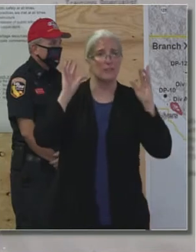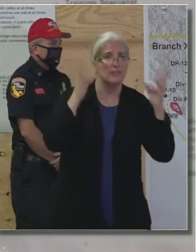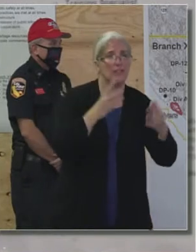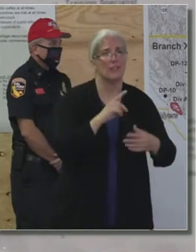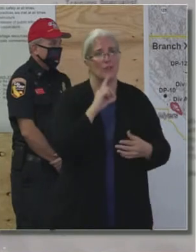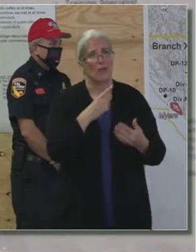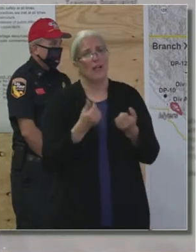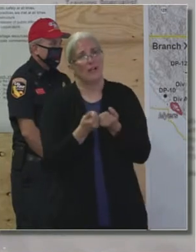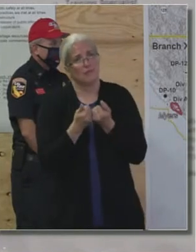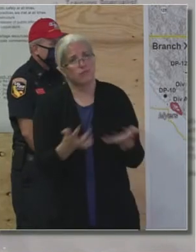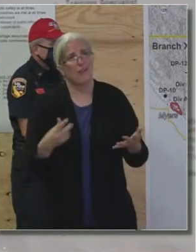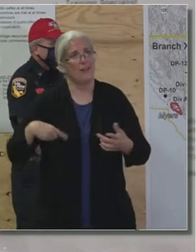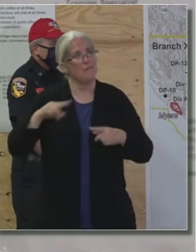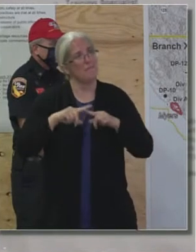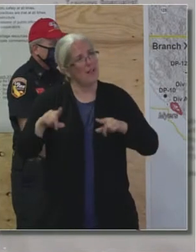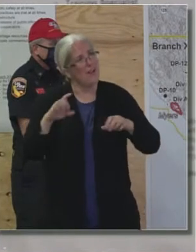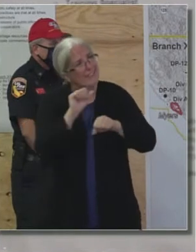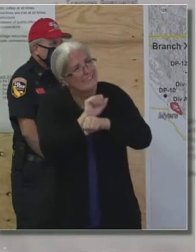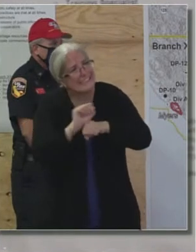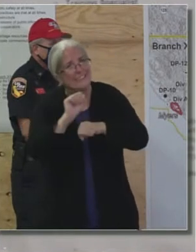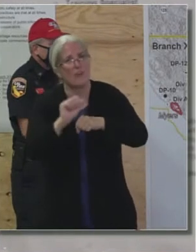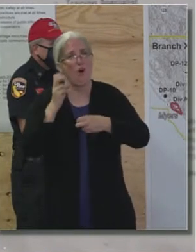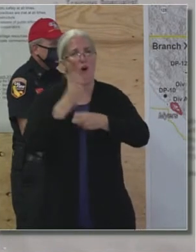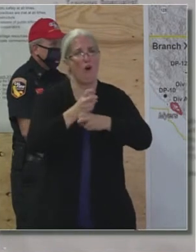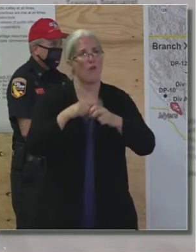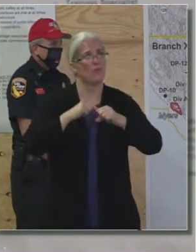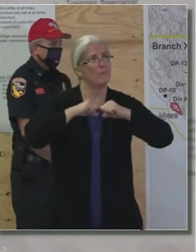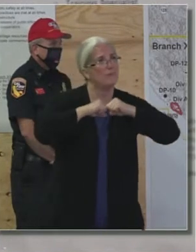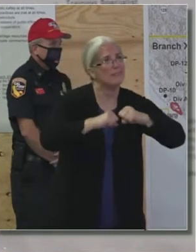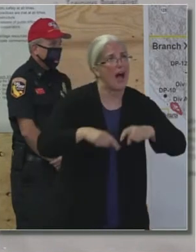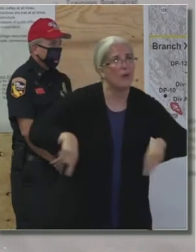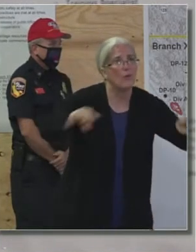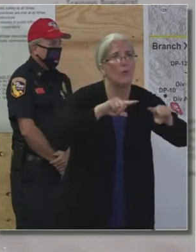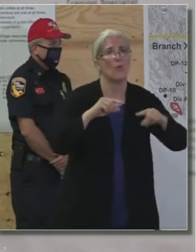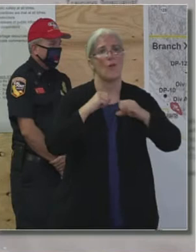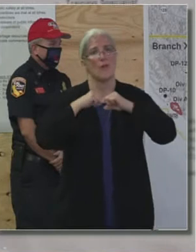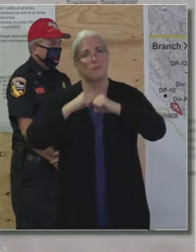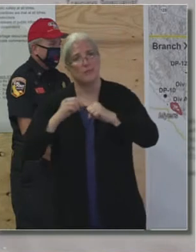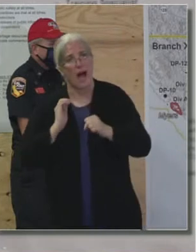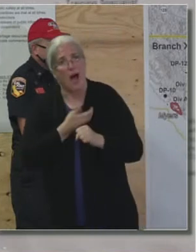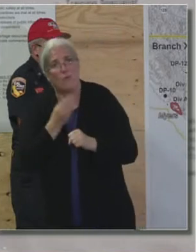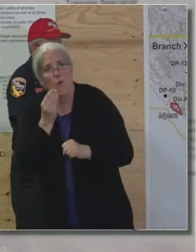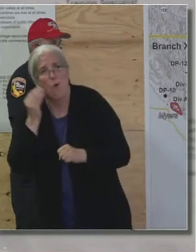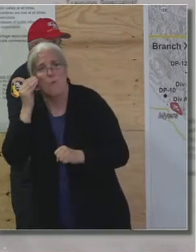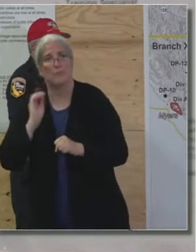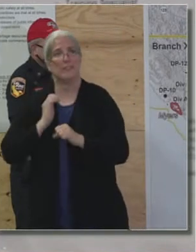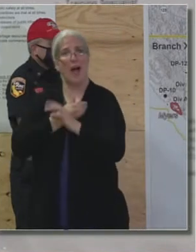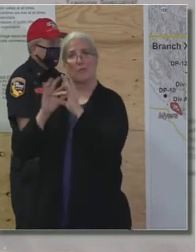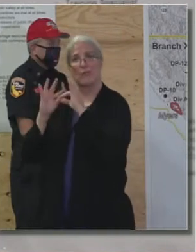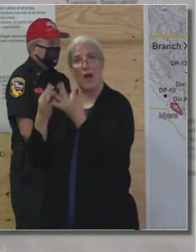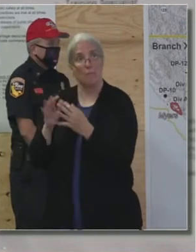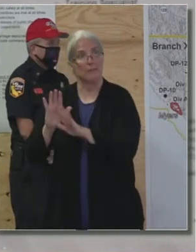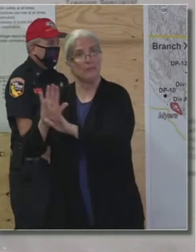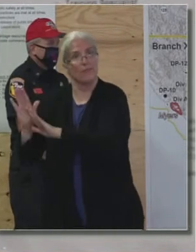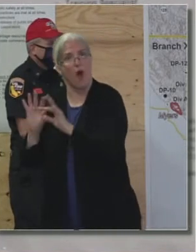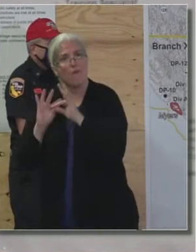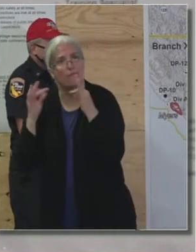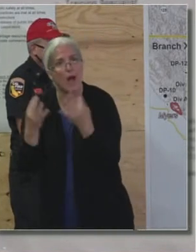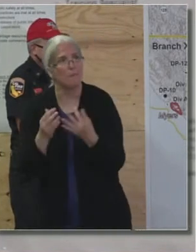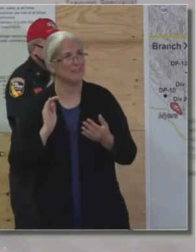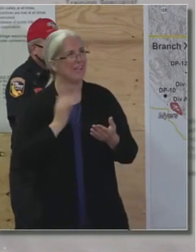lo hacen para proteger sus hogares la familia suya la familia de ellos nuestras comunidades